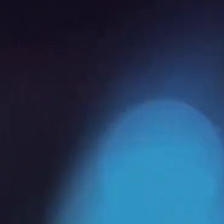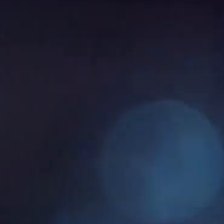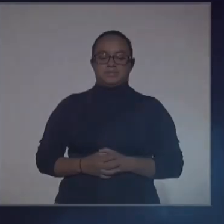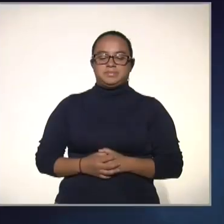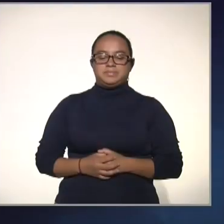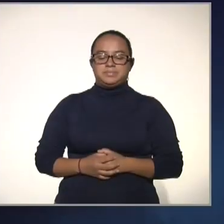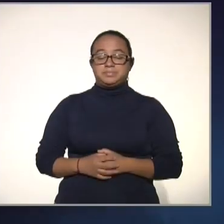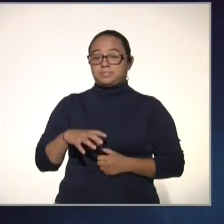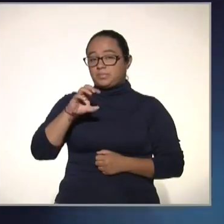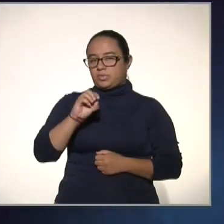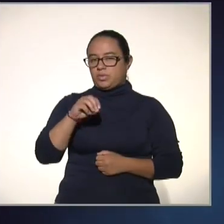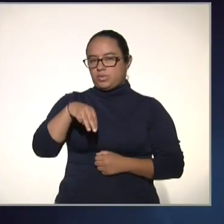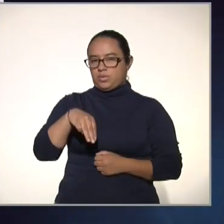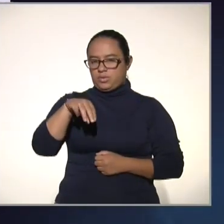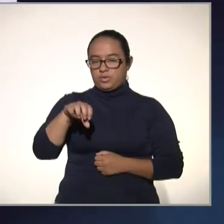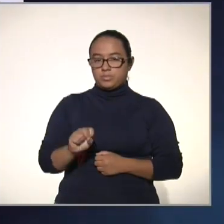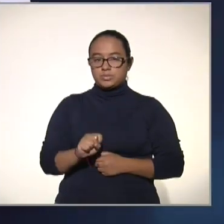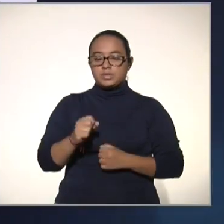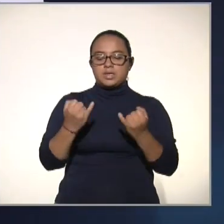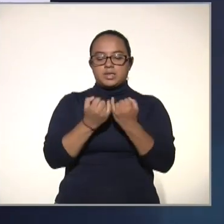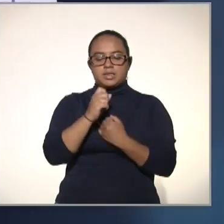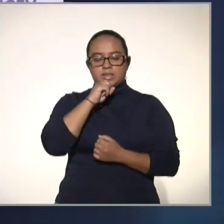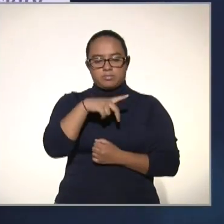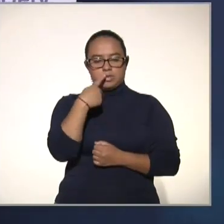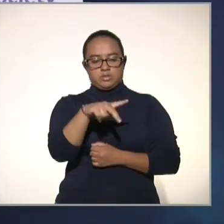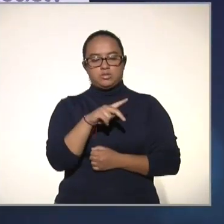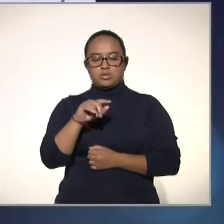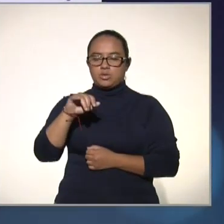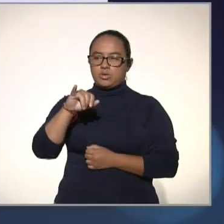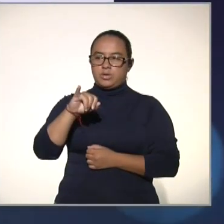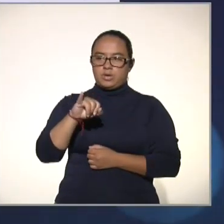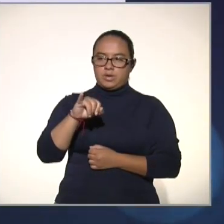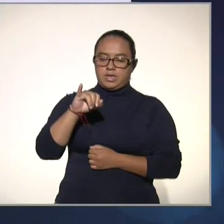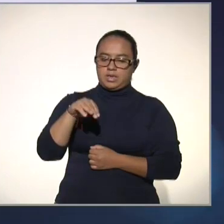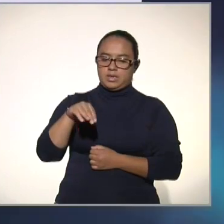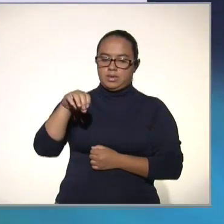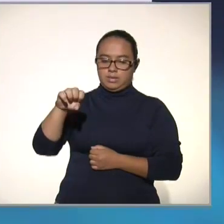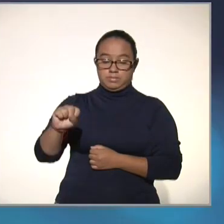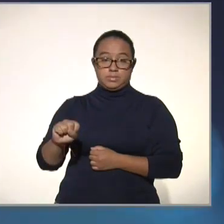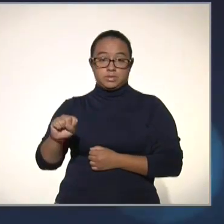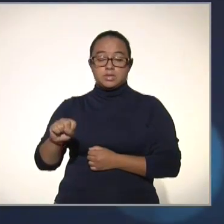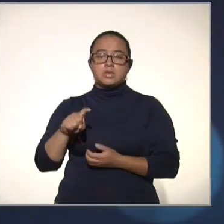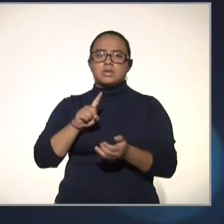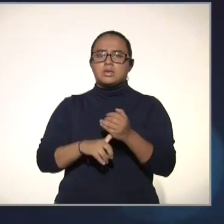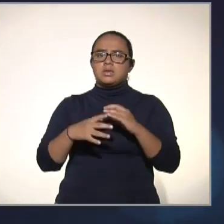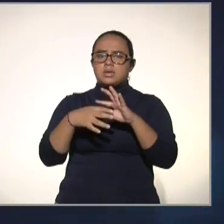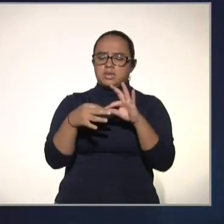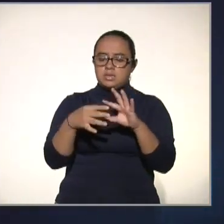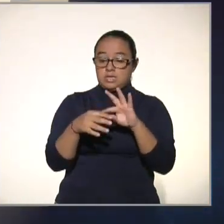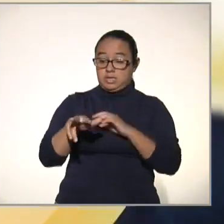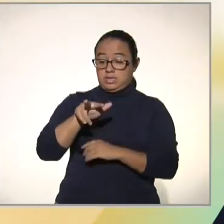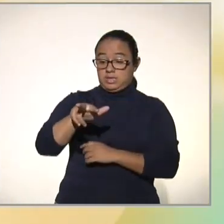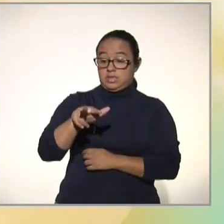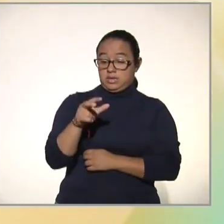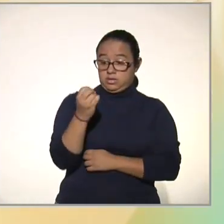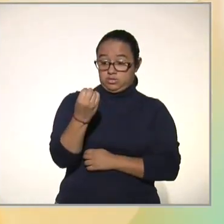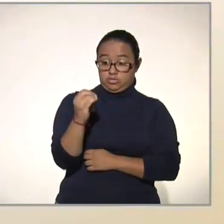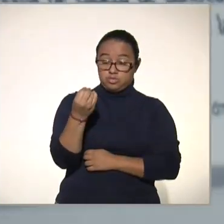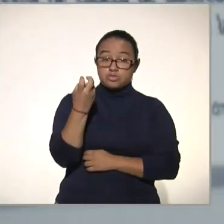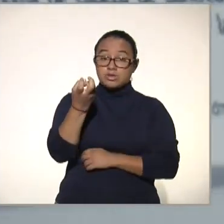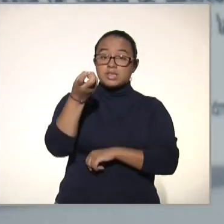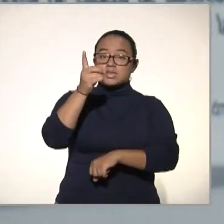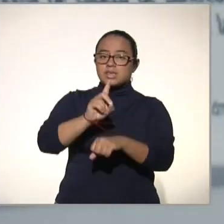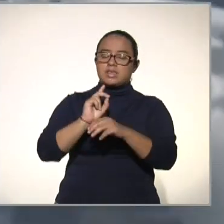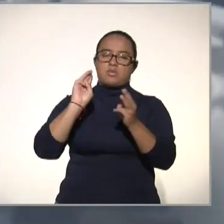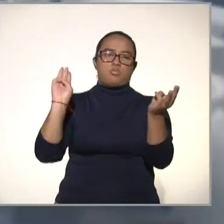La Organización Mundial de la Salud y la Sociedad Internacional de la Menopausia proclamaron el 18 de octubre como el